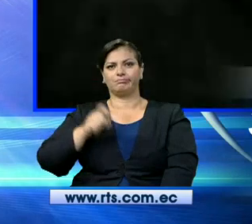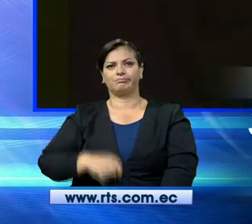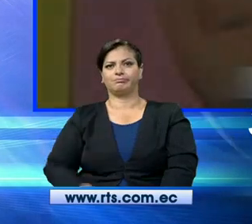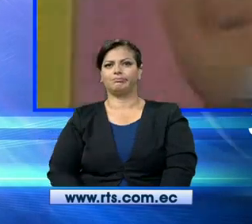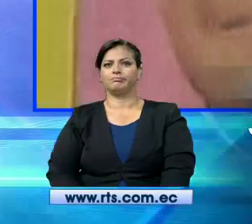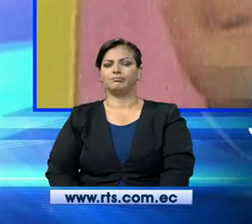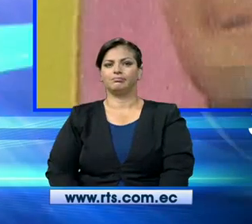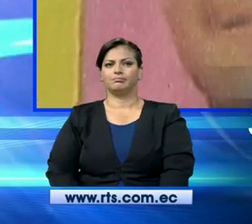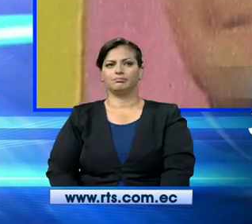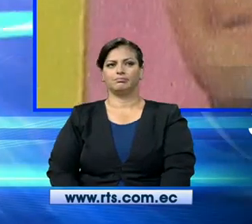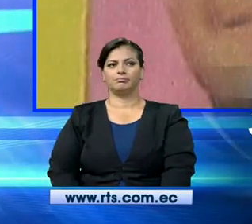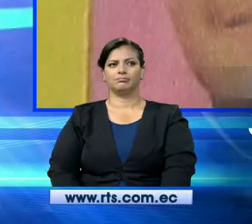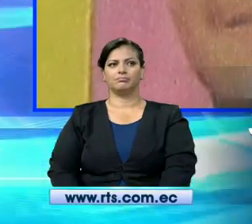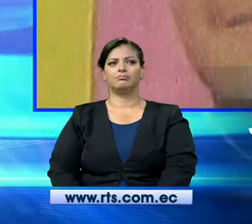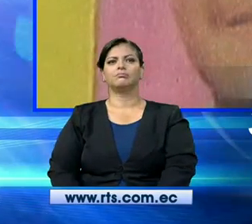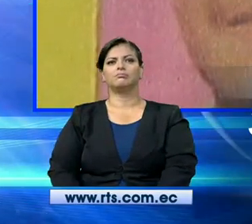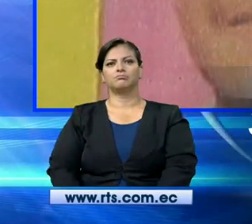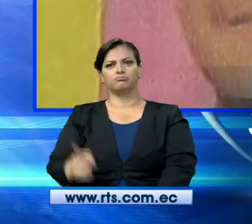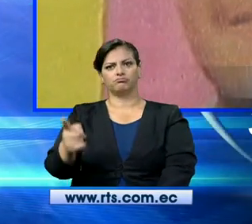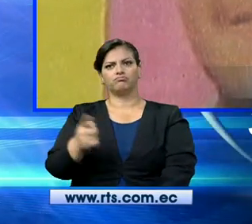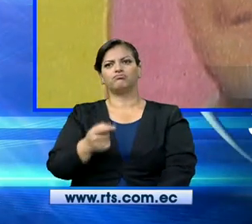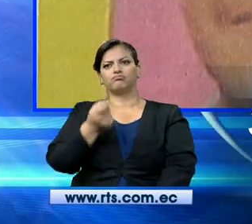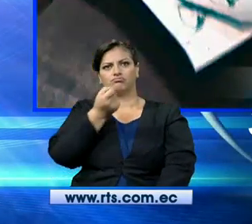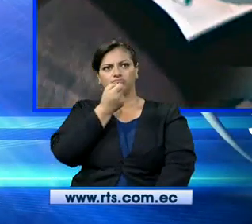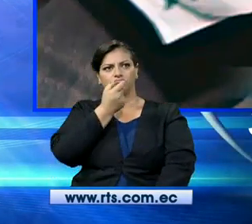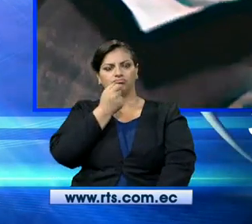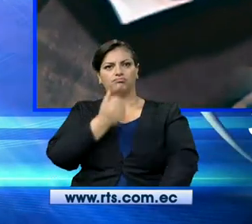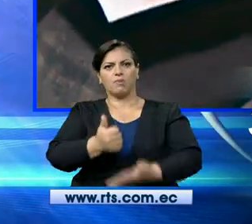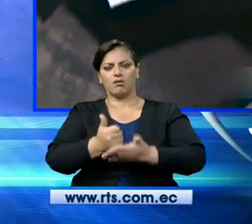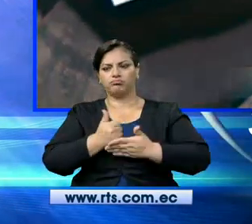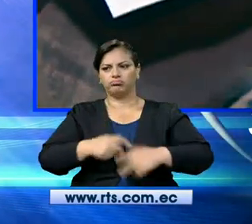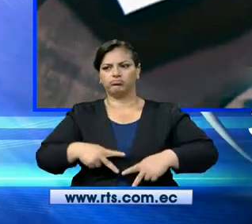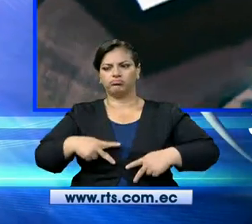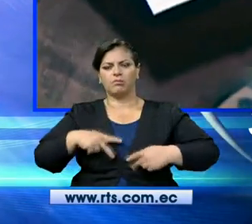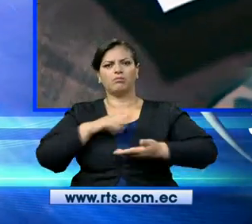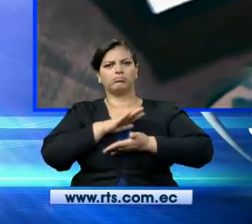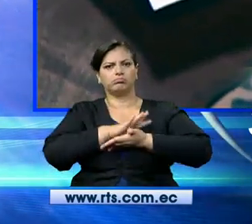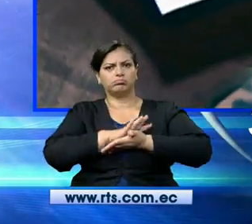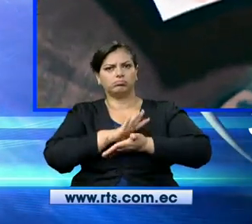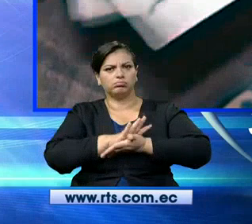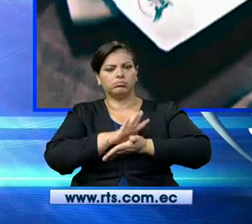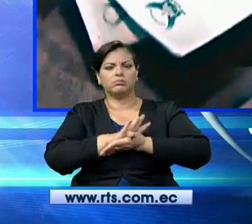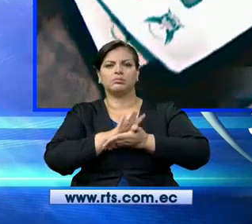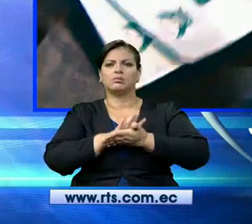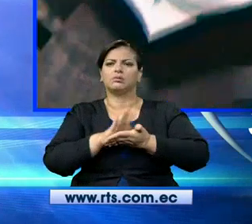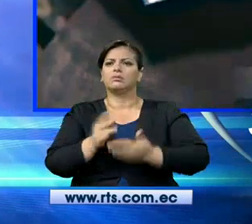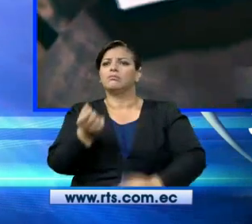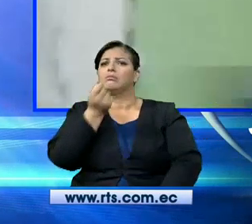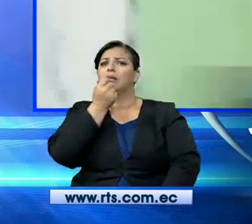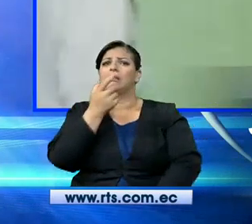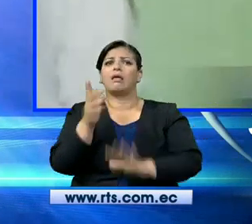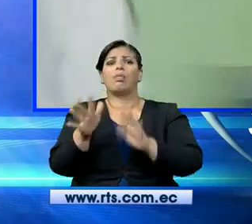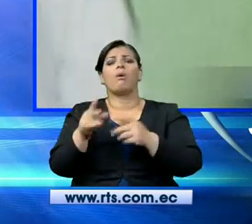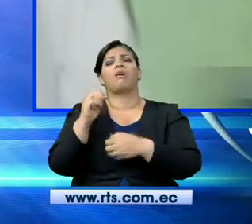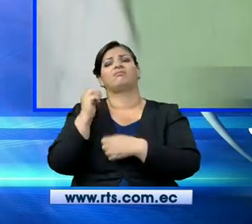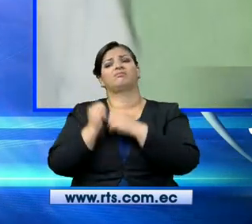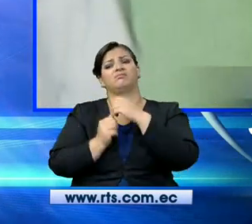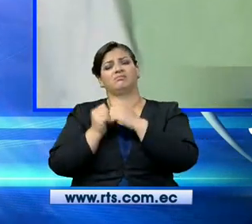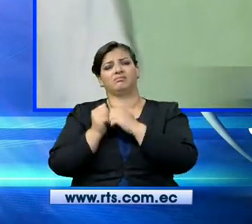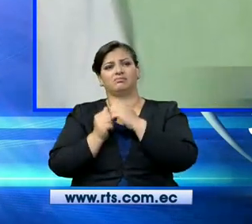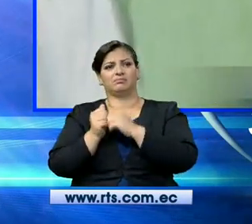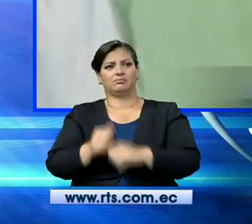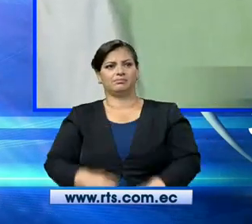le permita poder tener una mejor calidad de vida. Claro que sí, necesita de cuidados especiales. Por favor, cualquier dato, como tú lo dijiste,